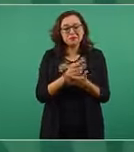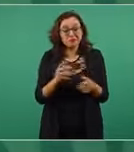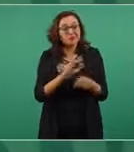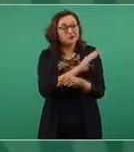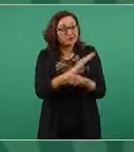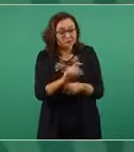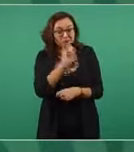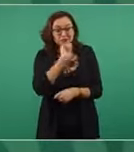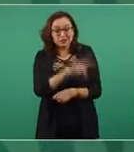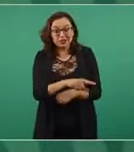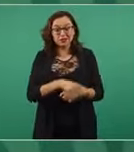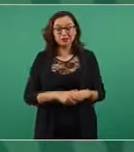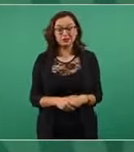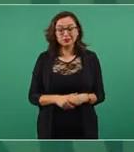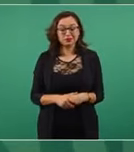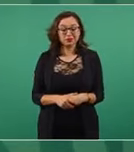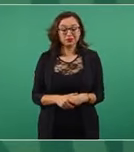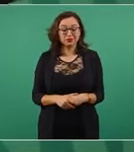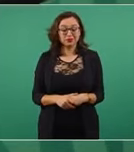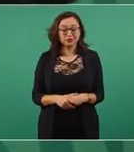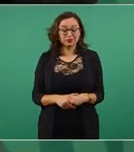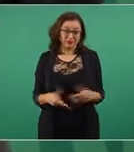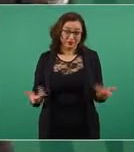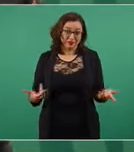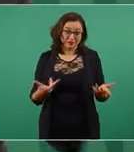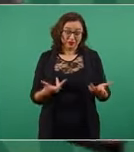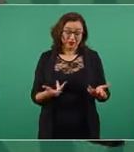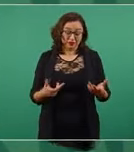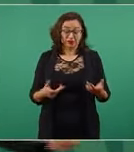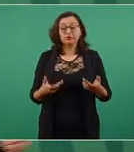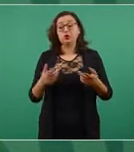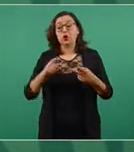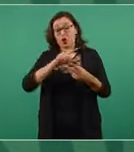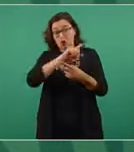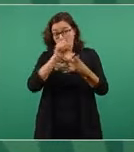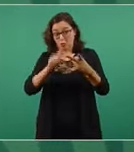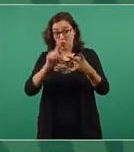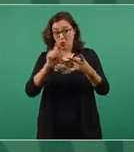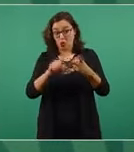¿En qué otra cosa se ayuda el de arriba si le va bien al de abajo?